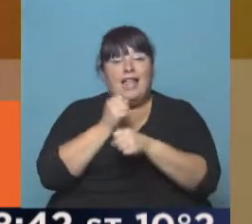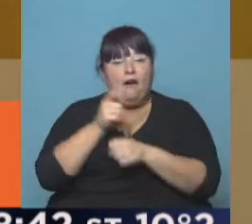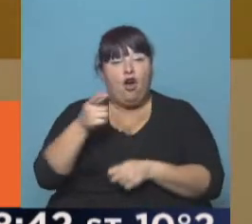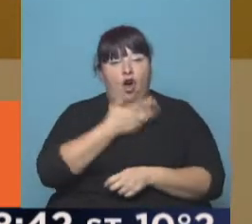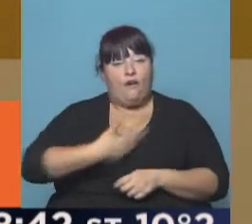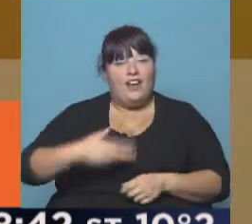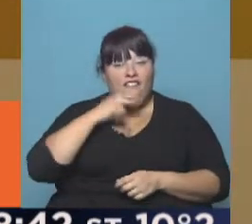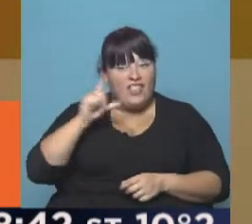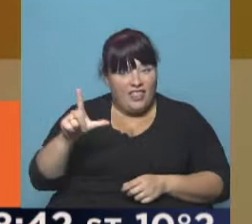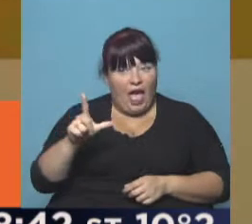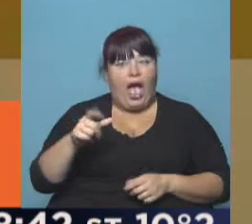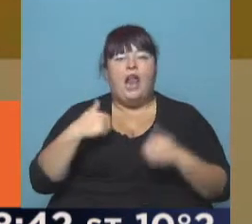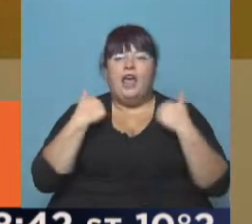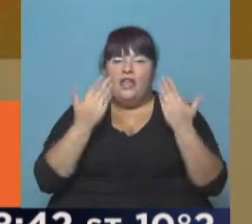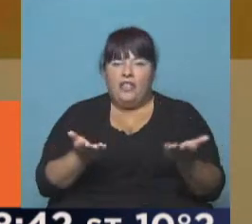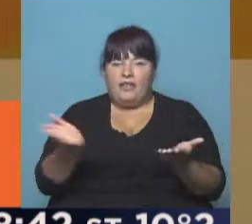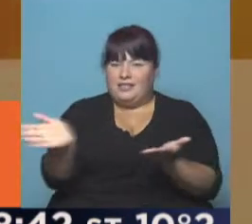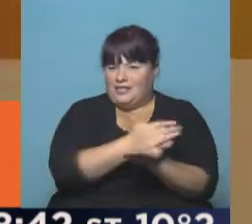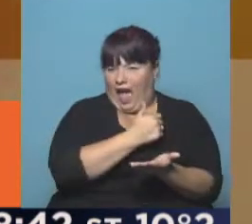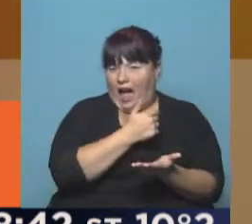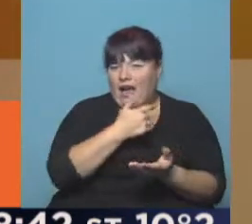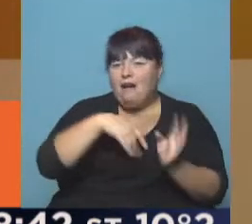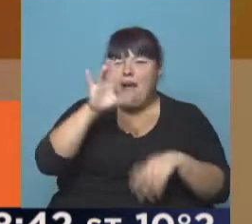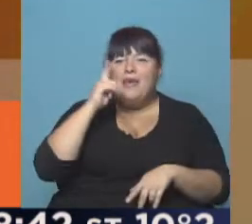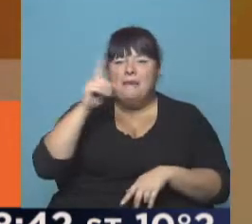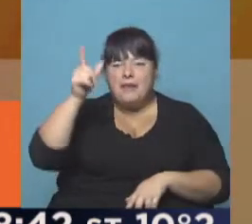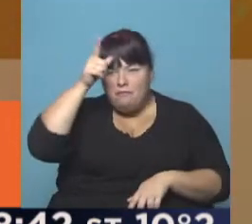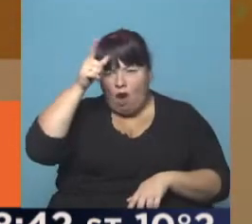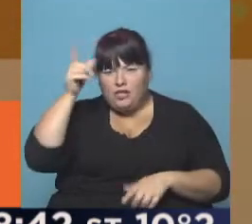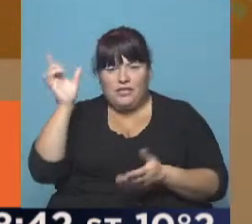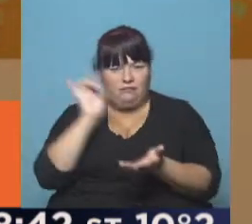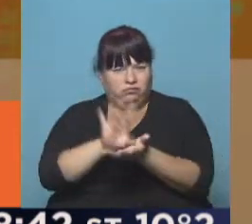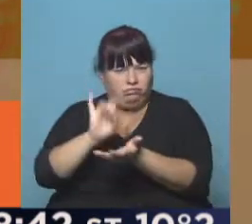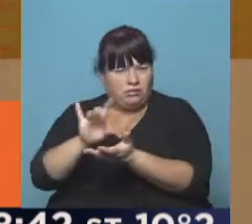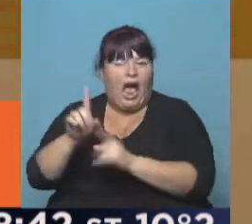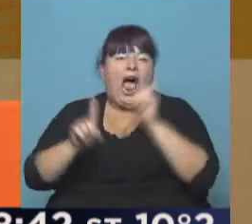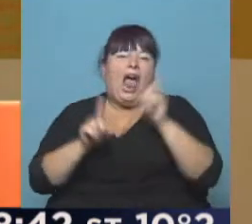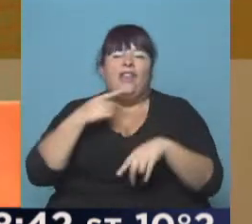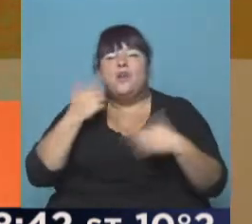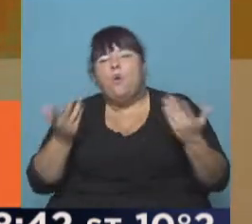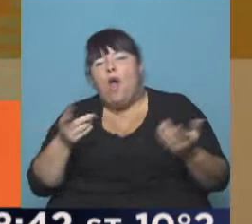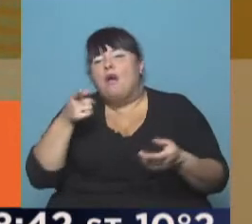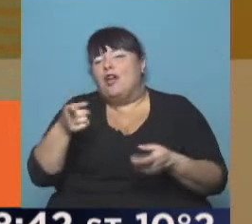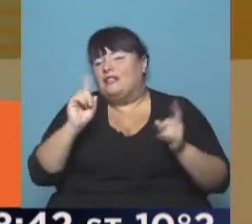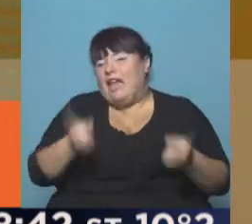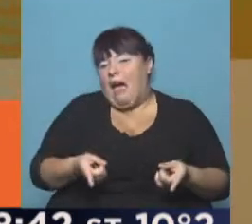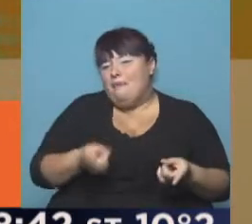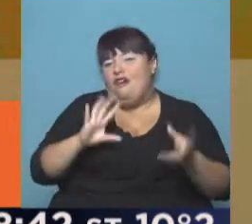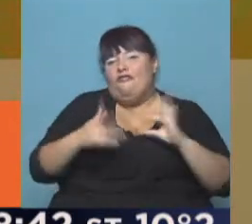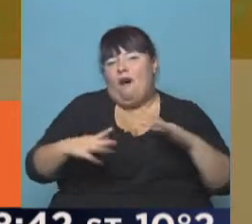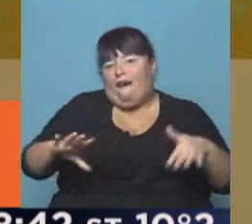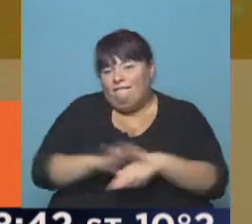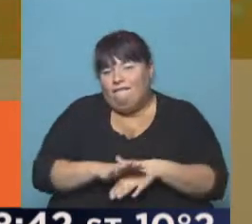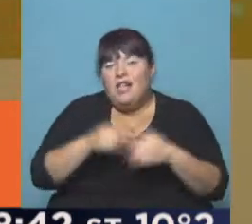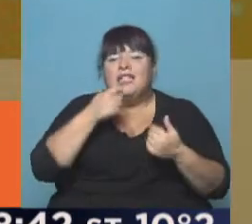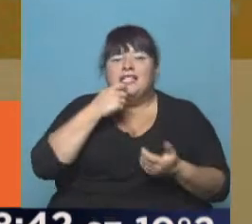gobernadora vidal ha puesto en disponibilidad a más de miles de policías algunos me dicen bueno pero eso también fue una medida efectiva